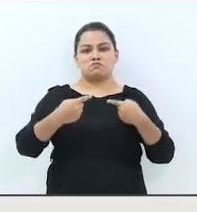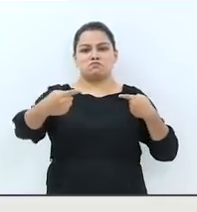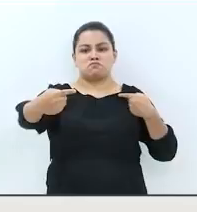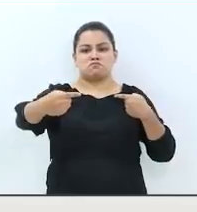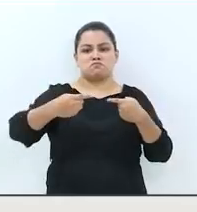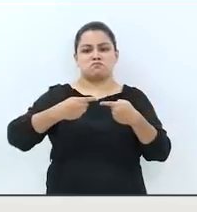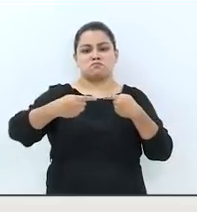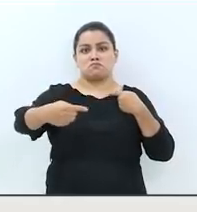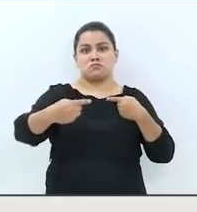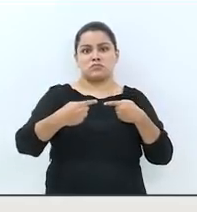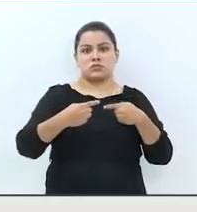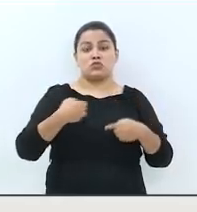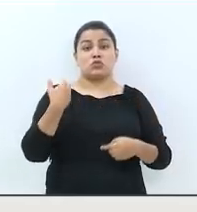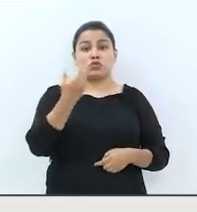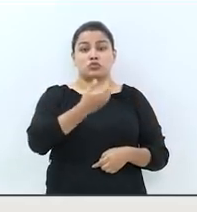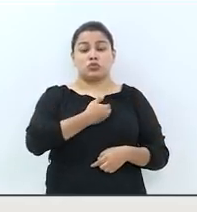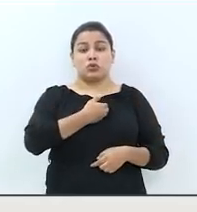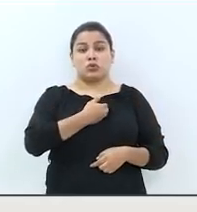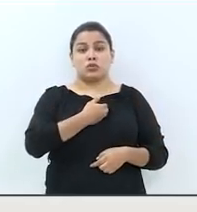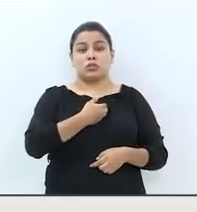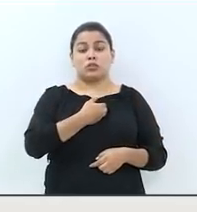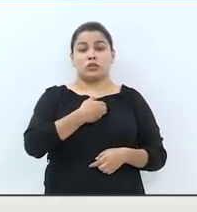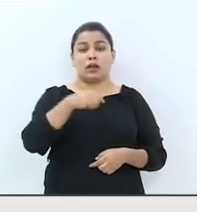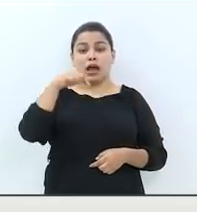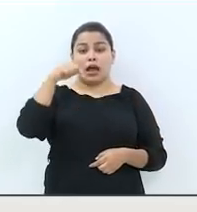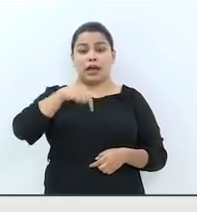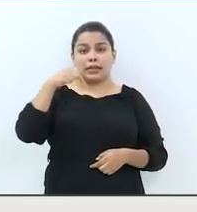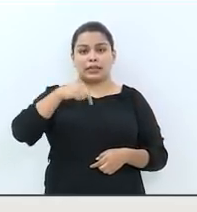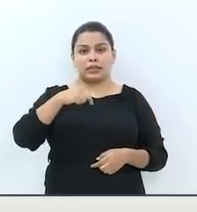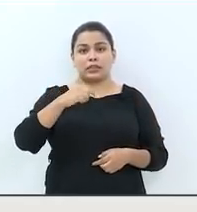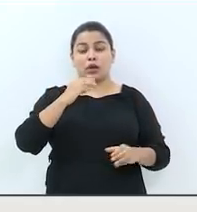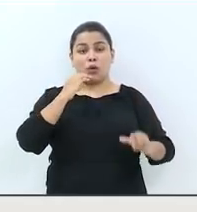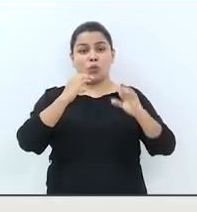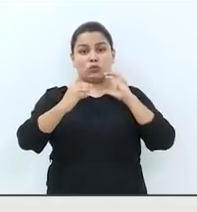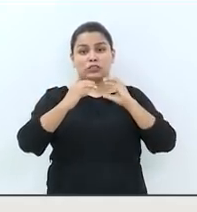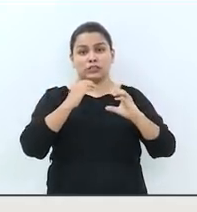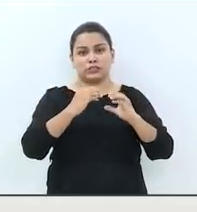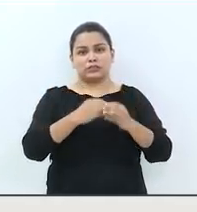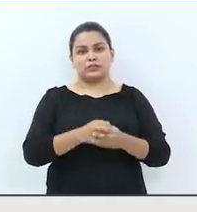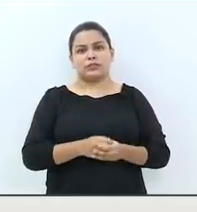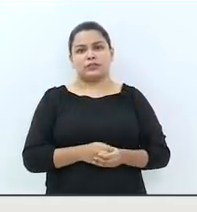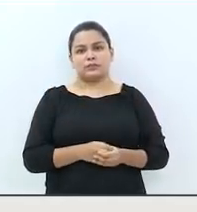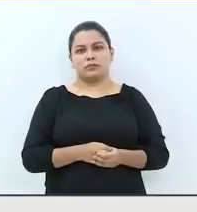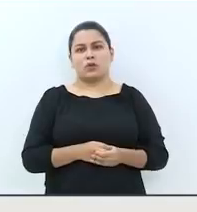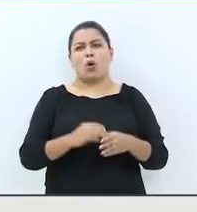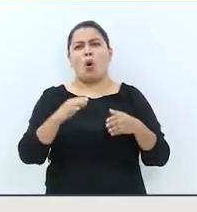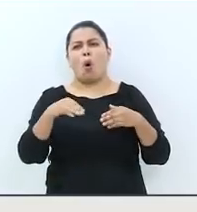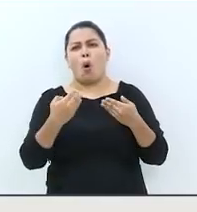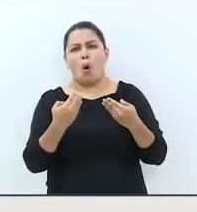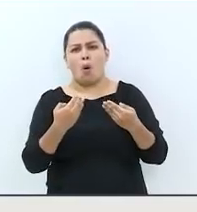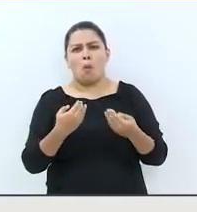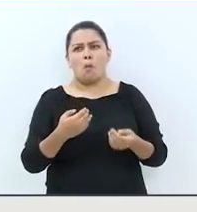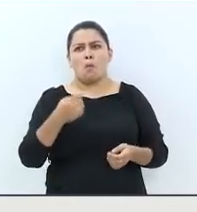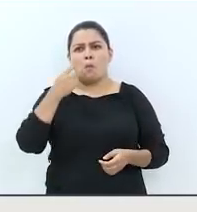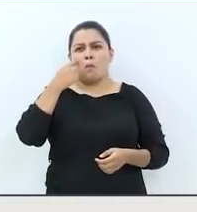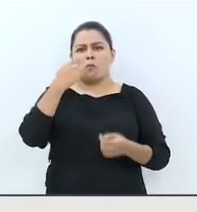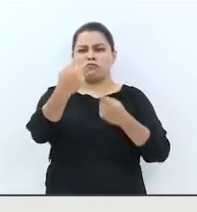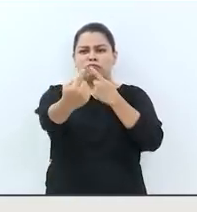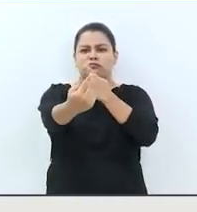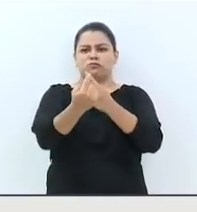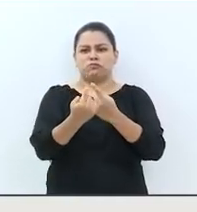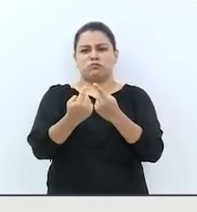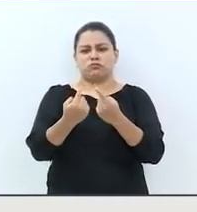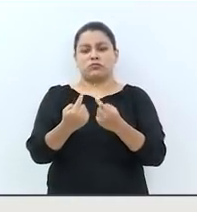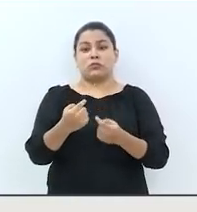y nosotros guardamos en este acto comunicativo. cómo nos posicionamos frente a nuestras alumnas